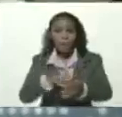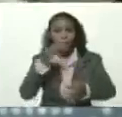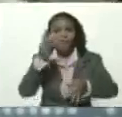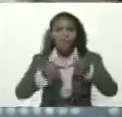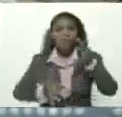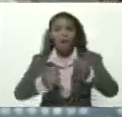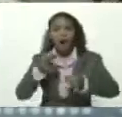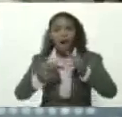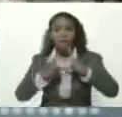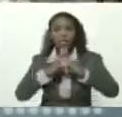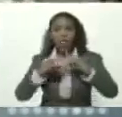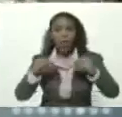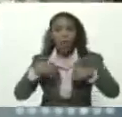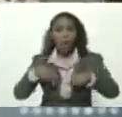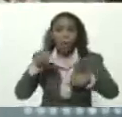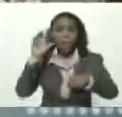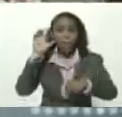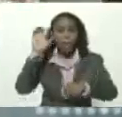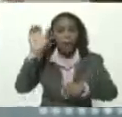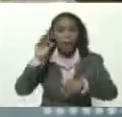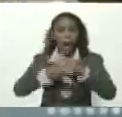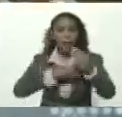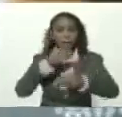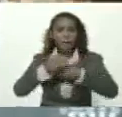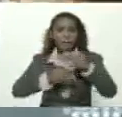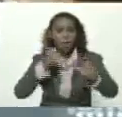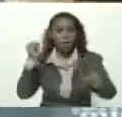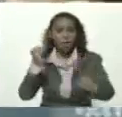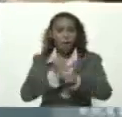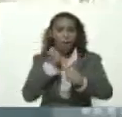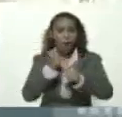todo el país están haciendo su trabajo,